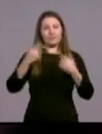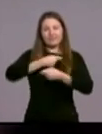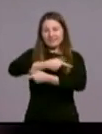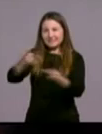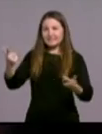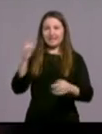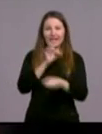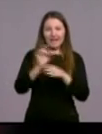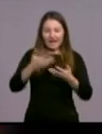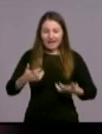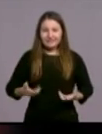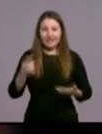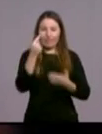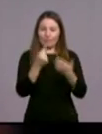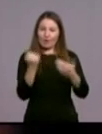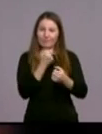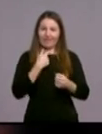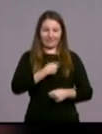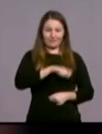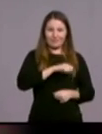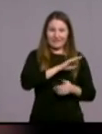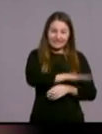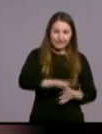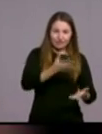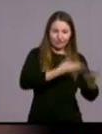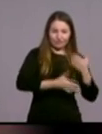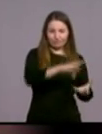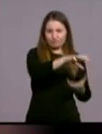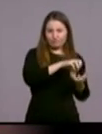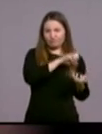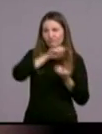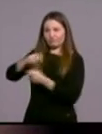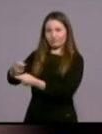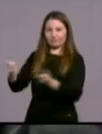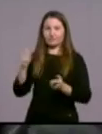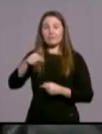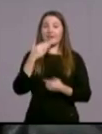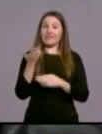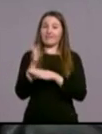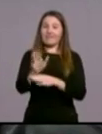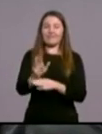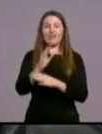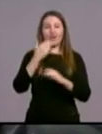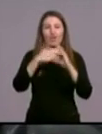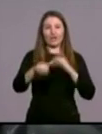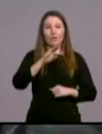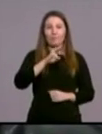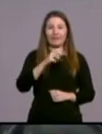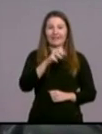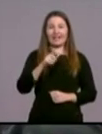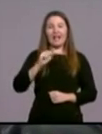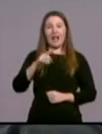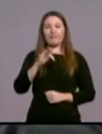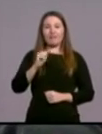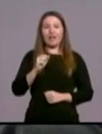y dibujos de navidad de sus amigos de españa para ello ponen a disposición de todos un correo electrónico para que alfa roba alfa y omega punto es una